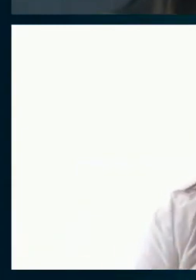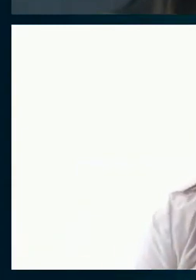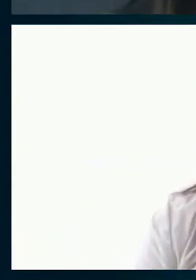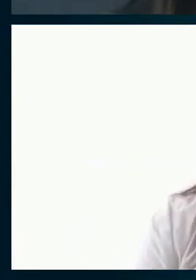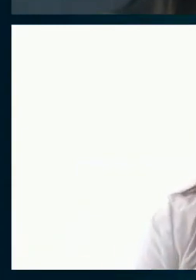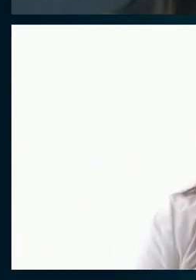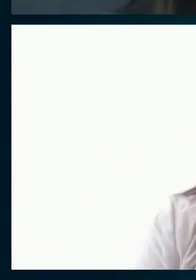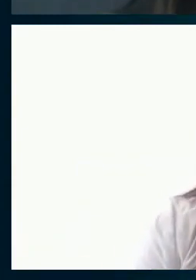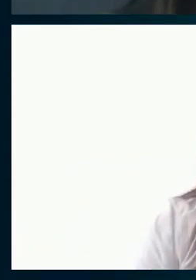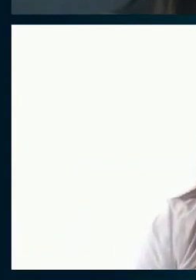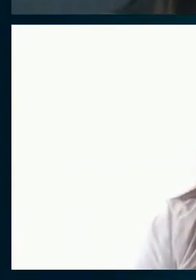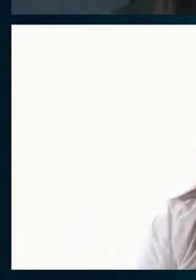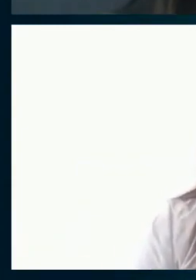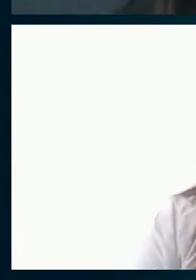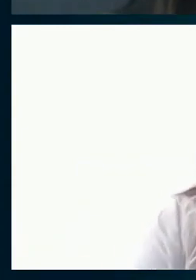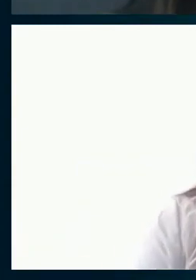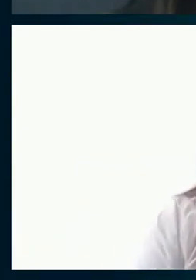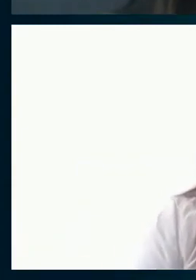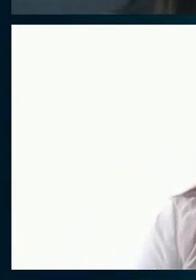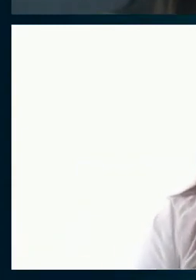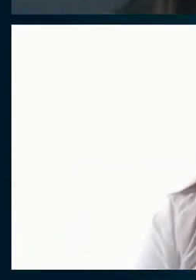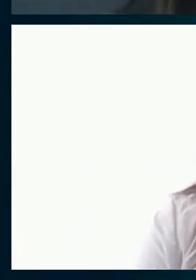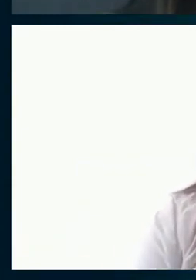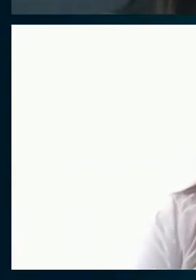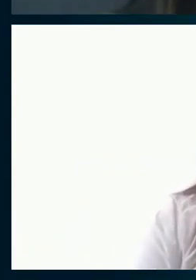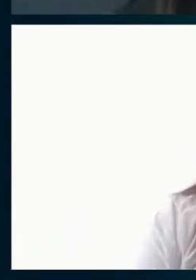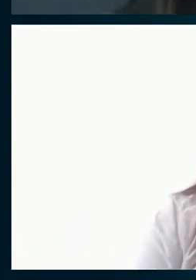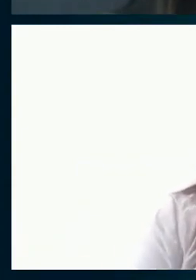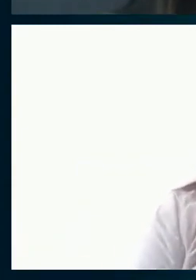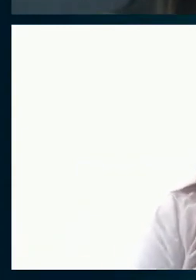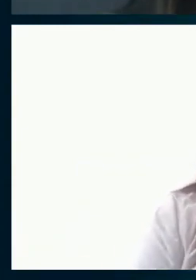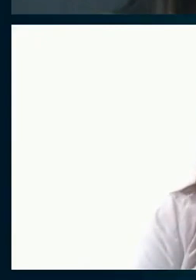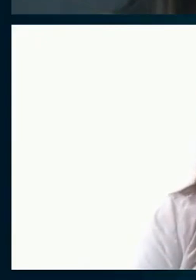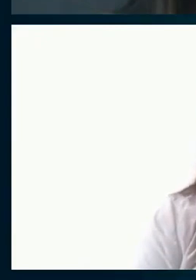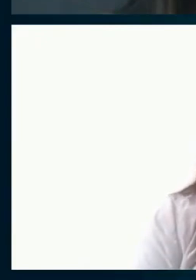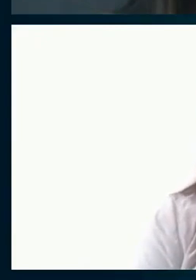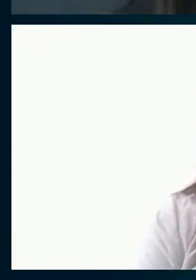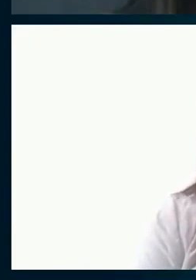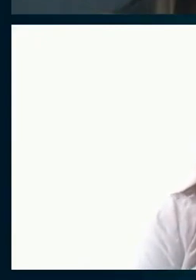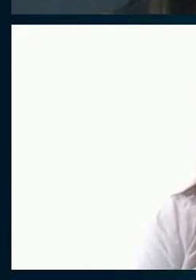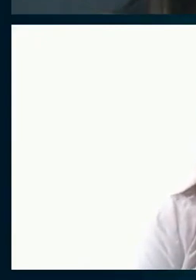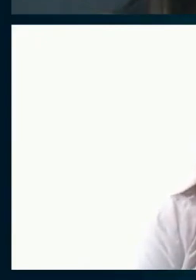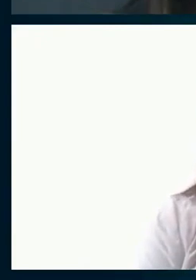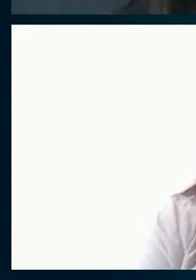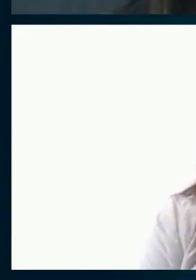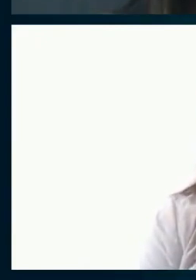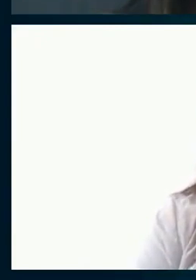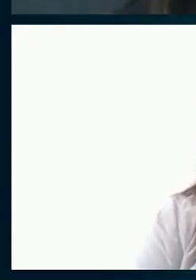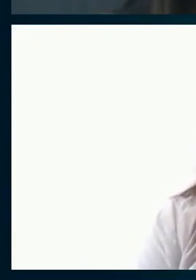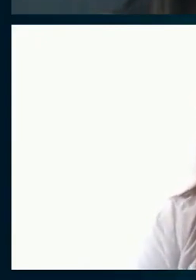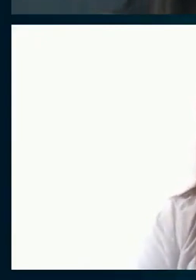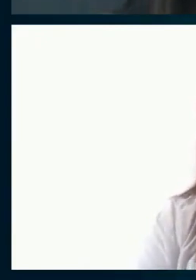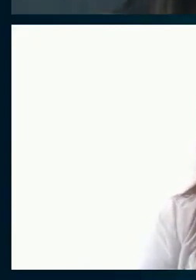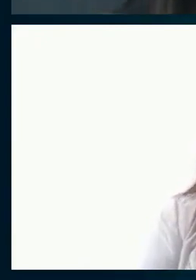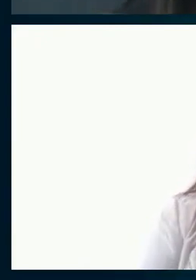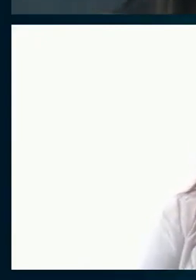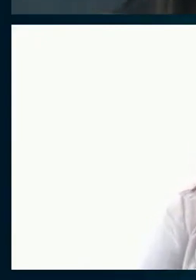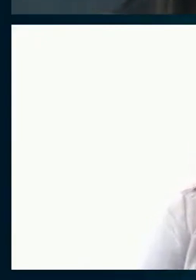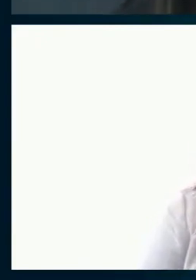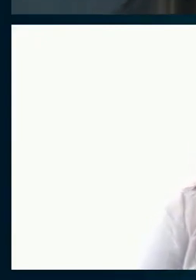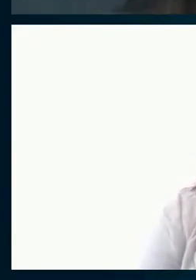que revisarse, mirar las dimensiones del chute, el material y mirar si se podría hacer.